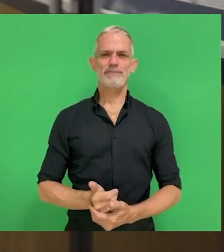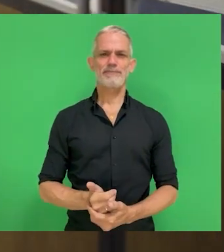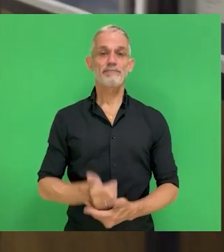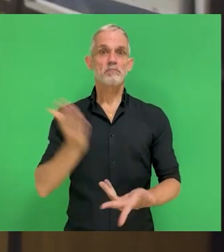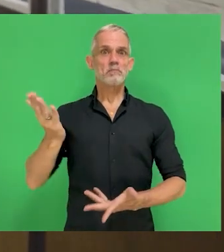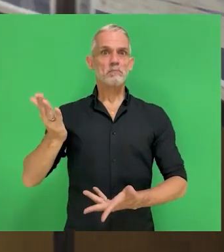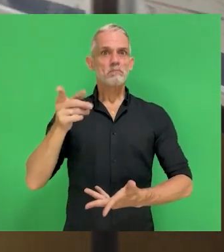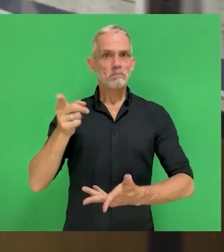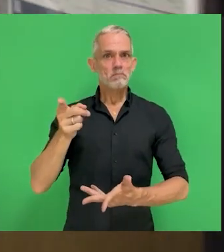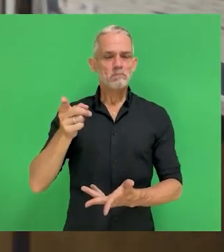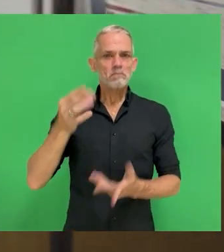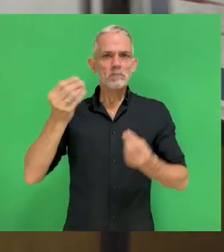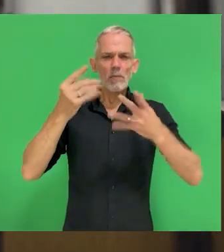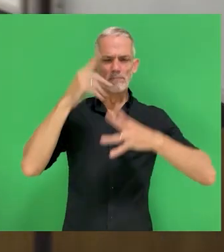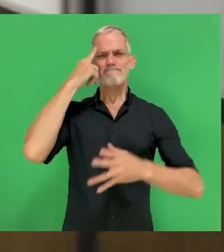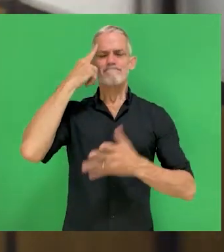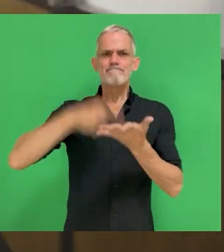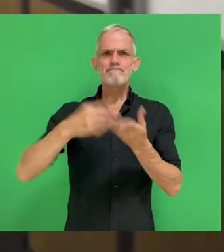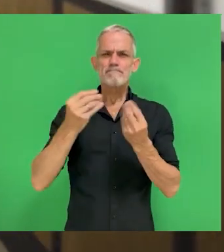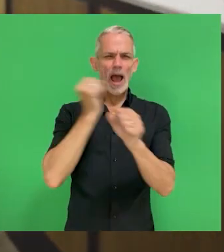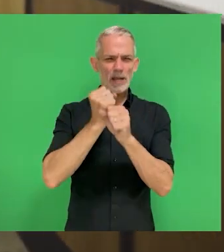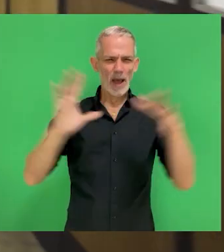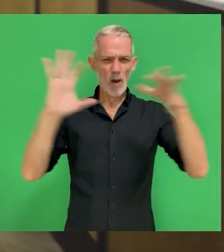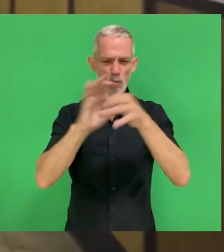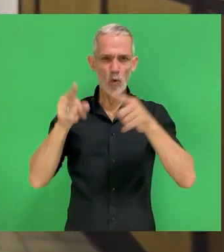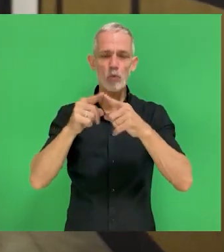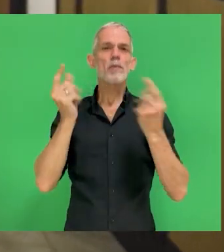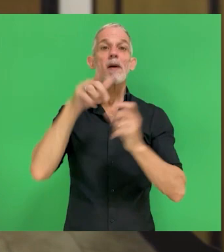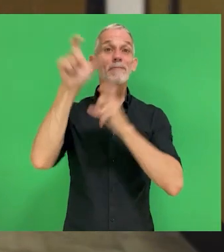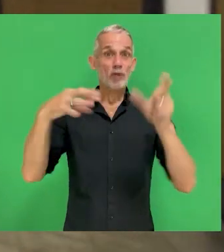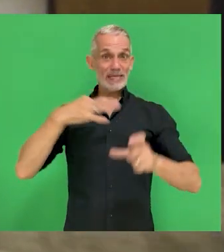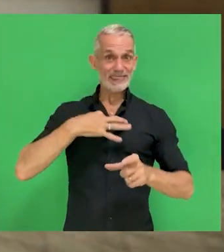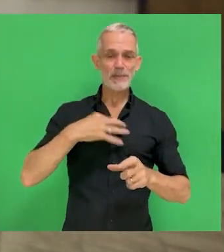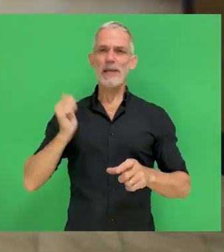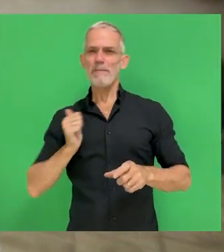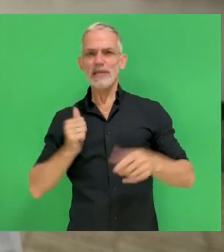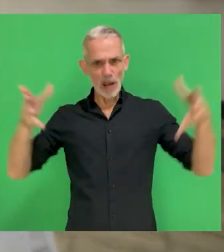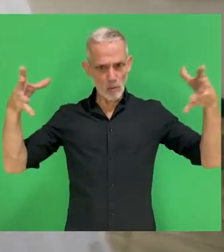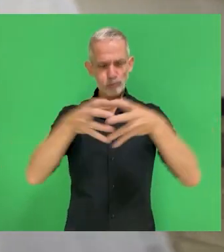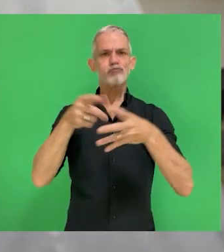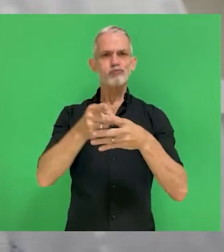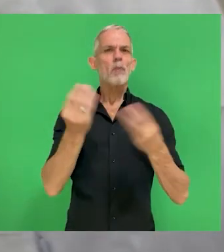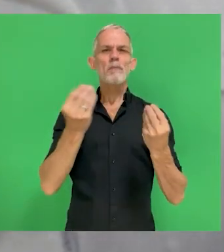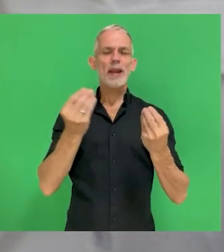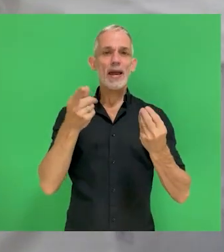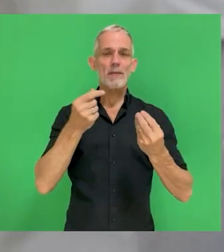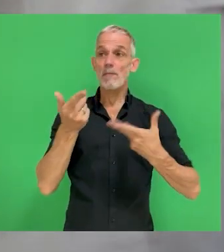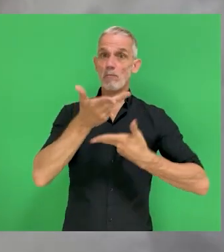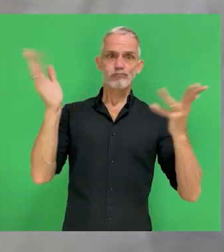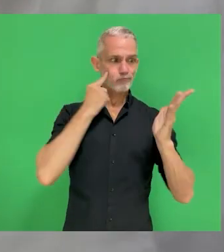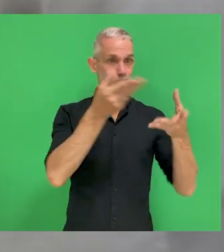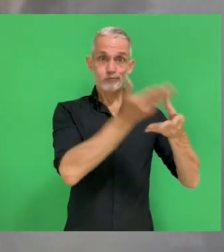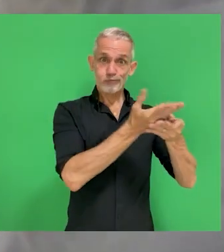A partir de ello, se decidió trabajar de manera conjunta entre personal civil y militar para poner a disposición del público